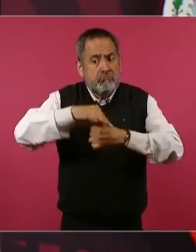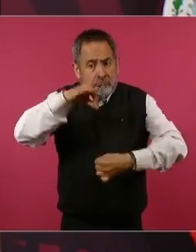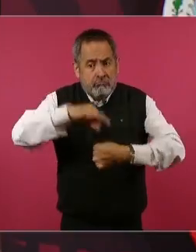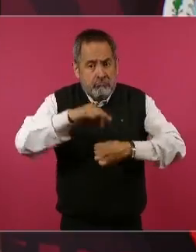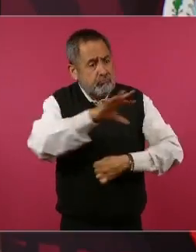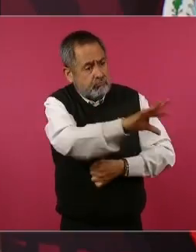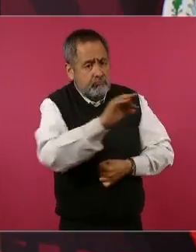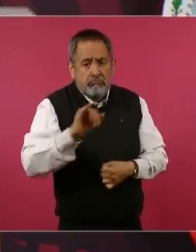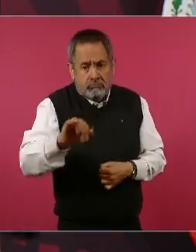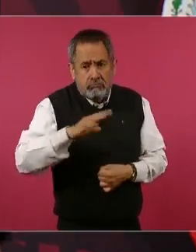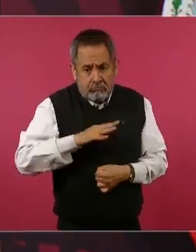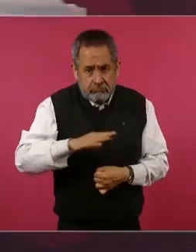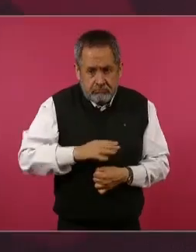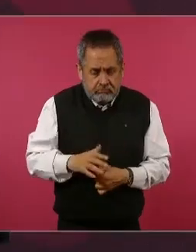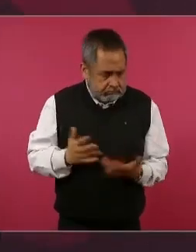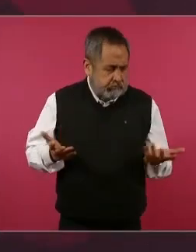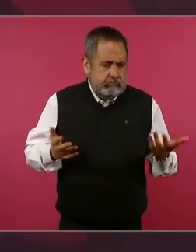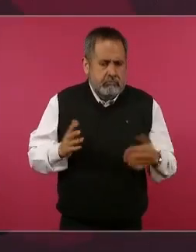1857. O